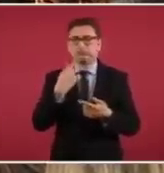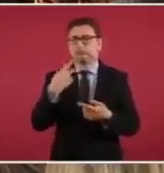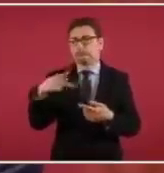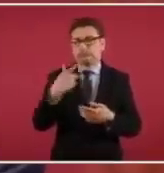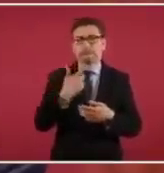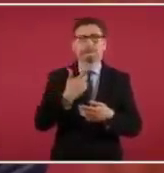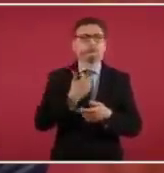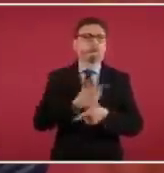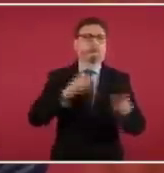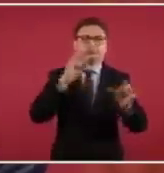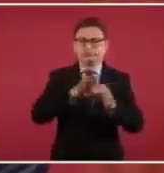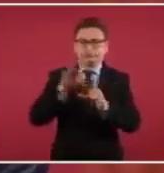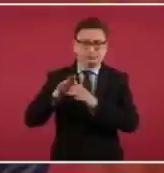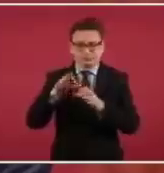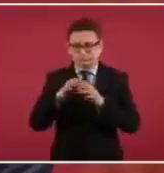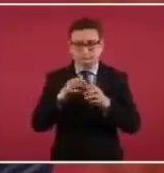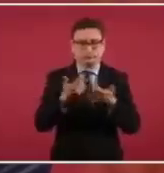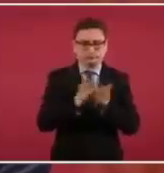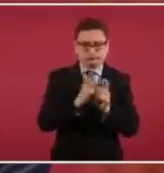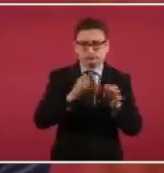política, pero